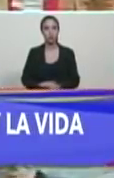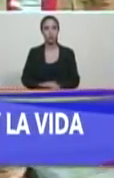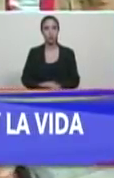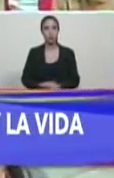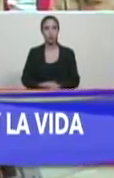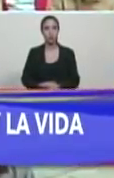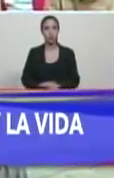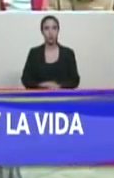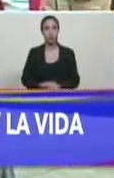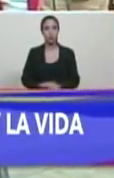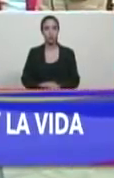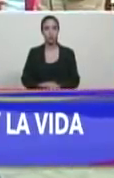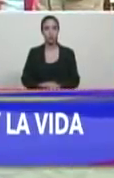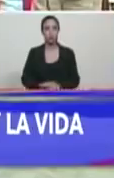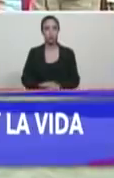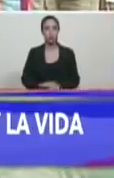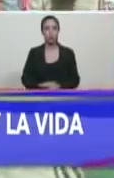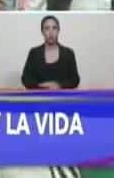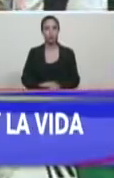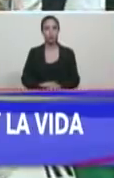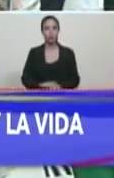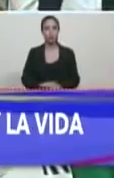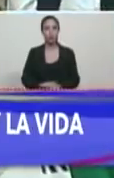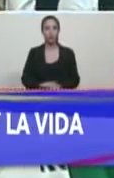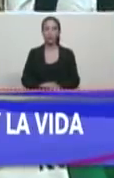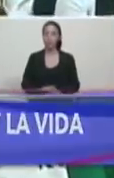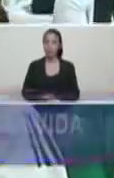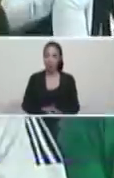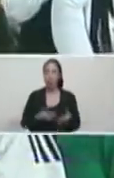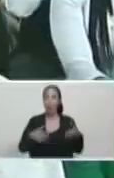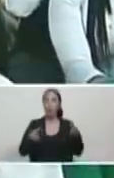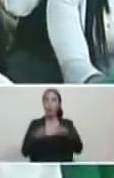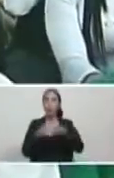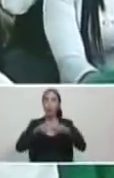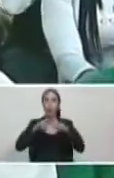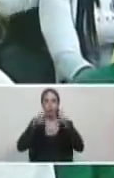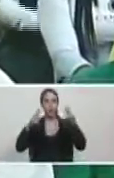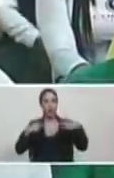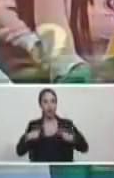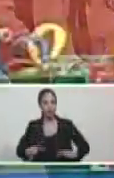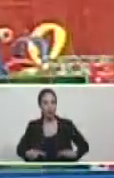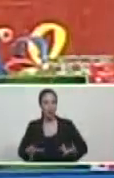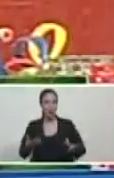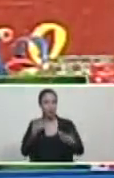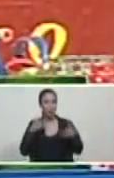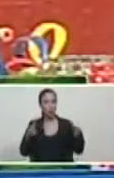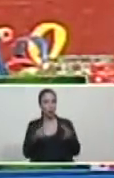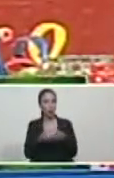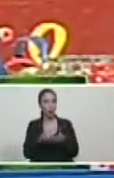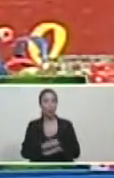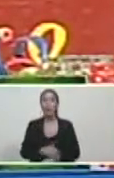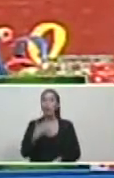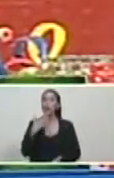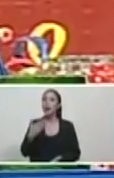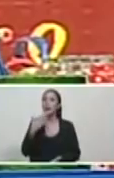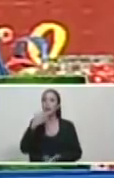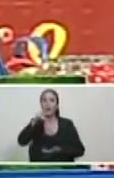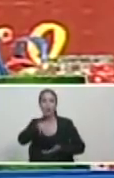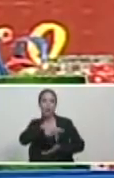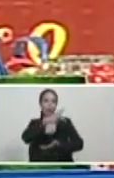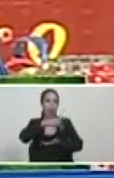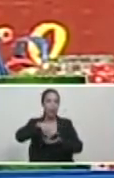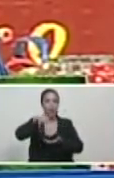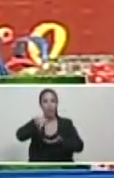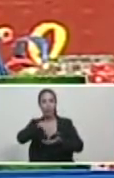Una lucha intensa, verdaderamente, el movimiento por la paz y la vida. Quiero agradecer a todos los artistas,